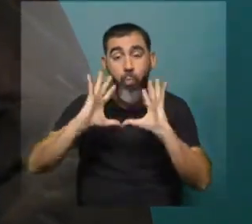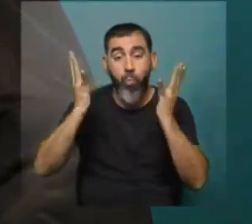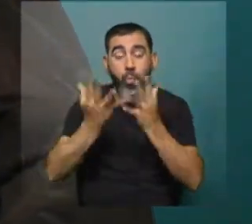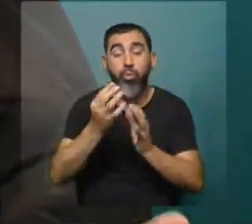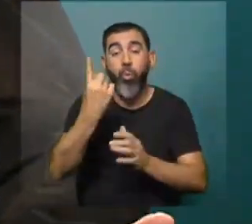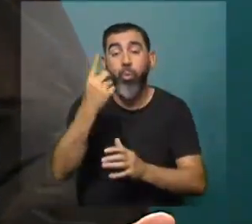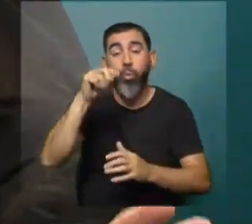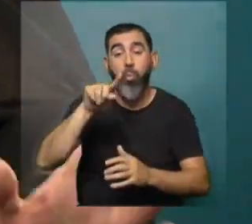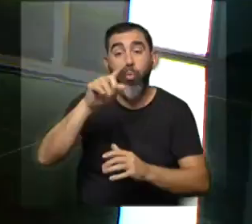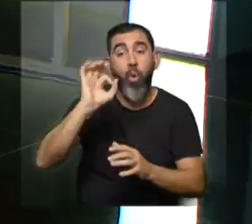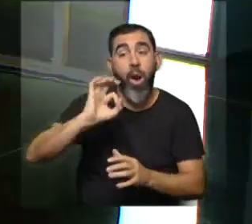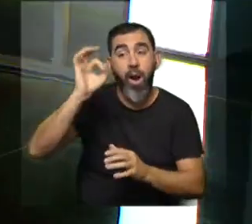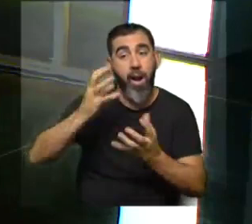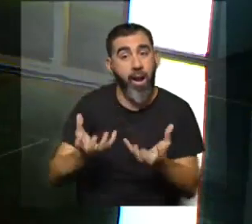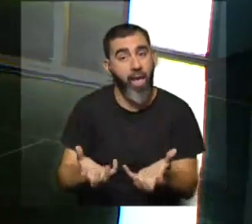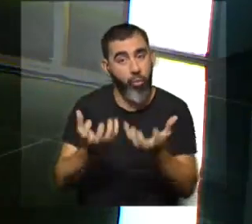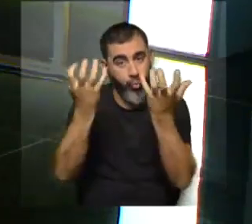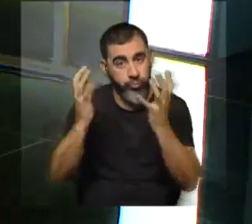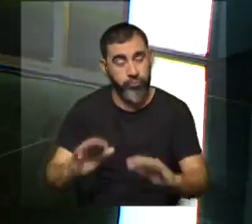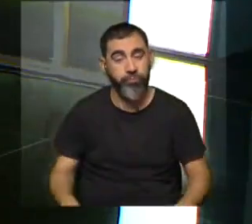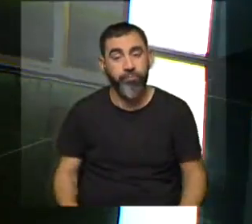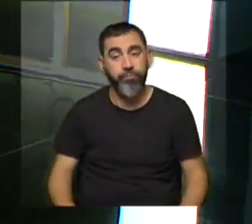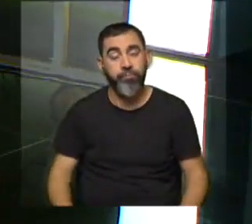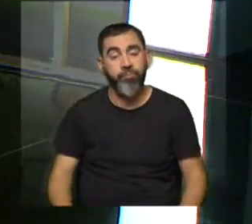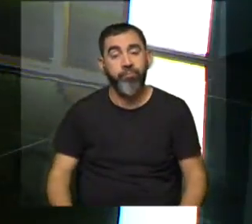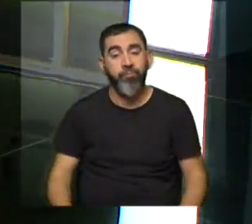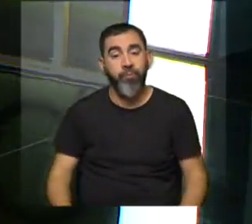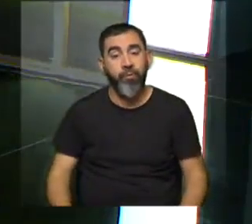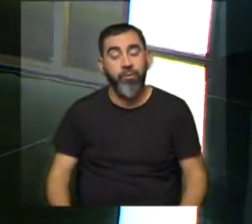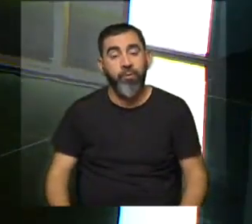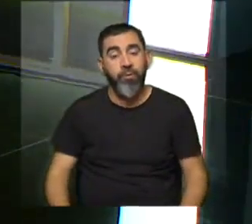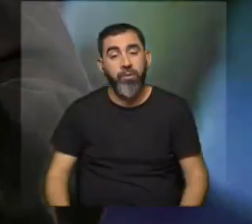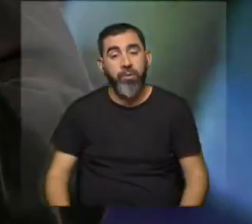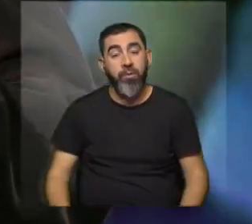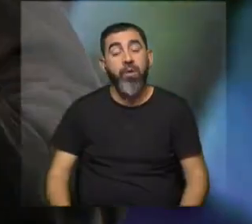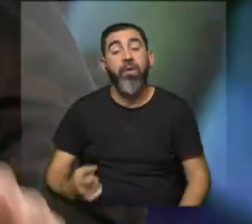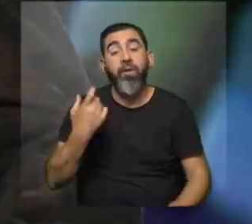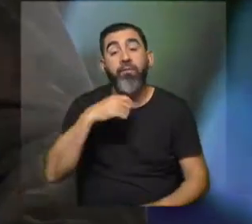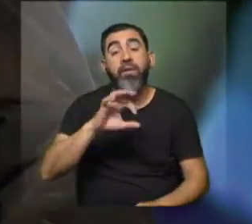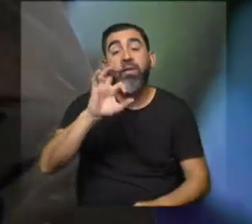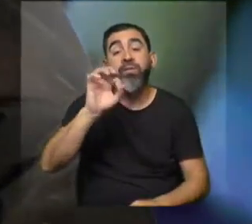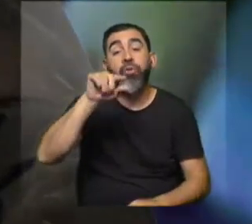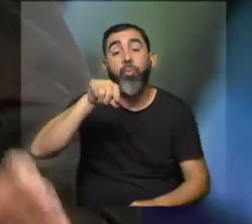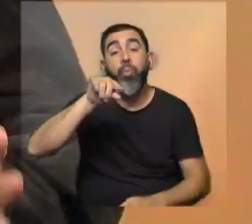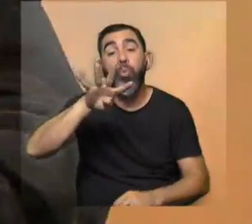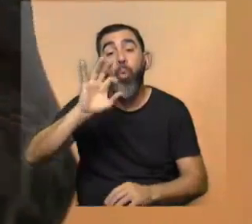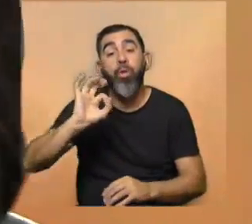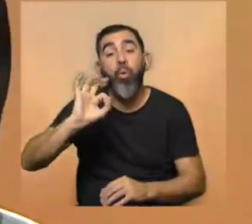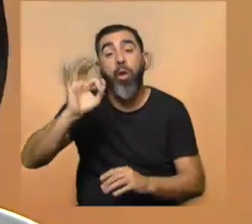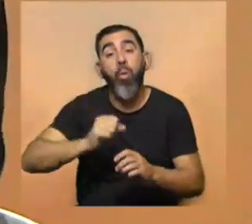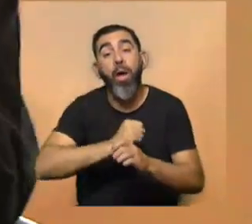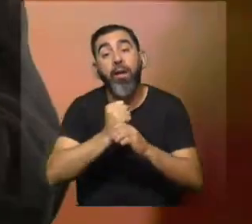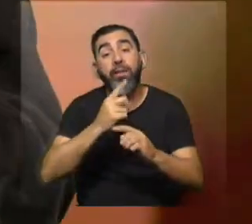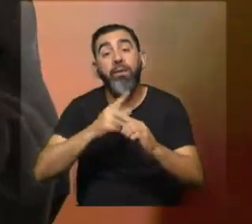1,1 grados. ¿Está bien? Entonces, con respecto al periodo preindustrial. Entonces nos quedarían 0,4 grados de aumento hasta el